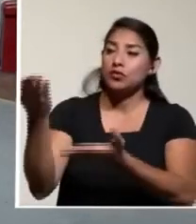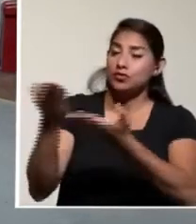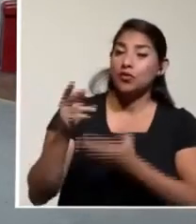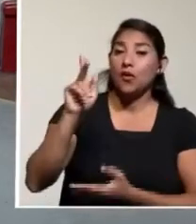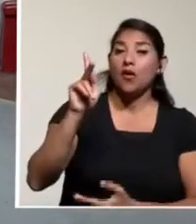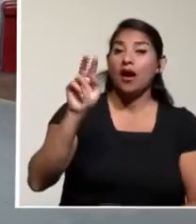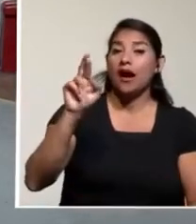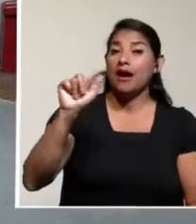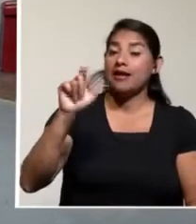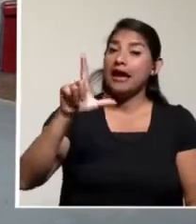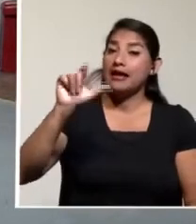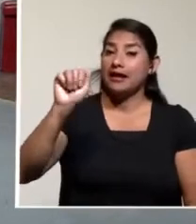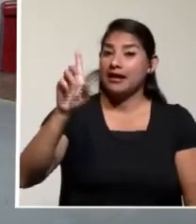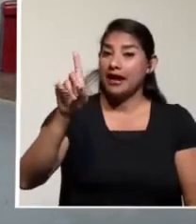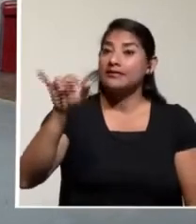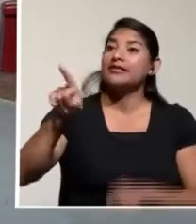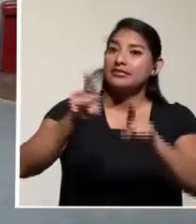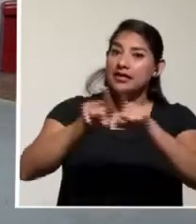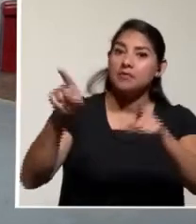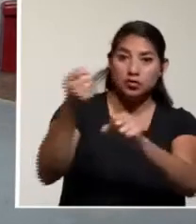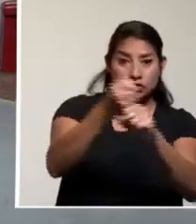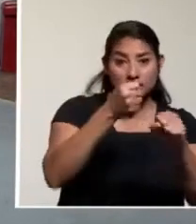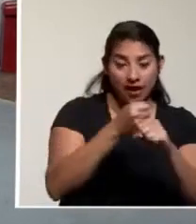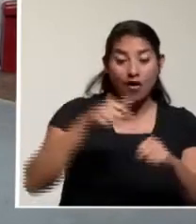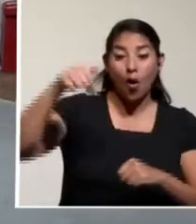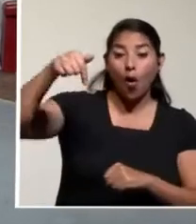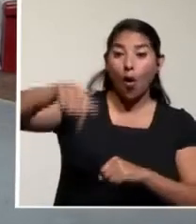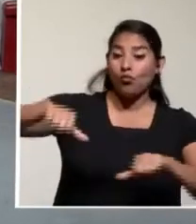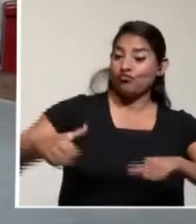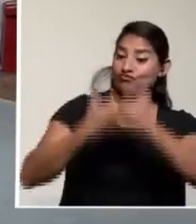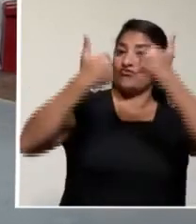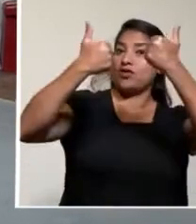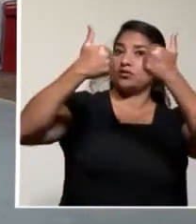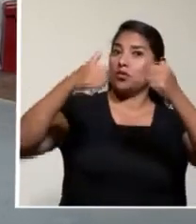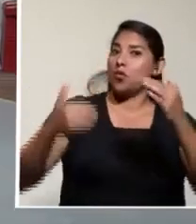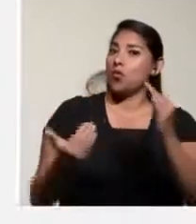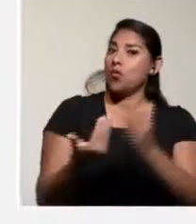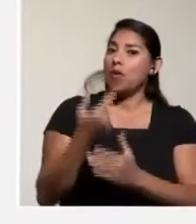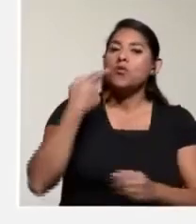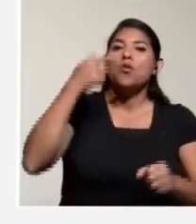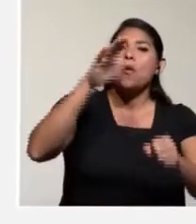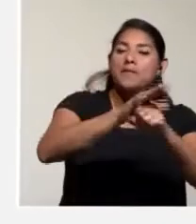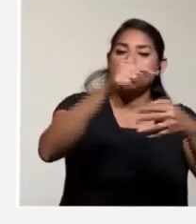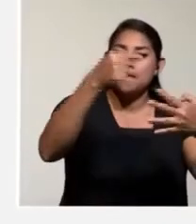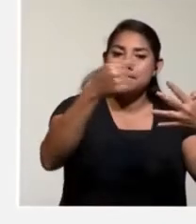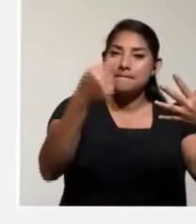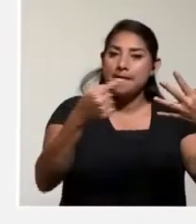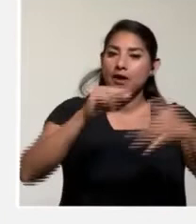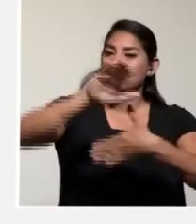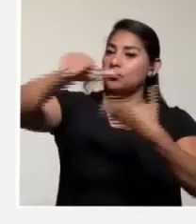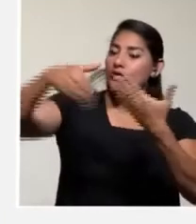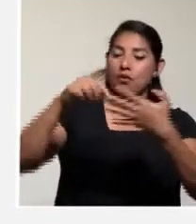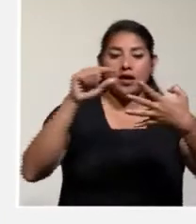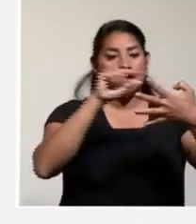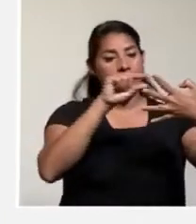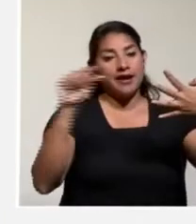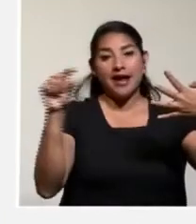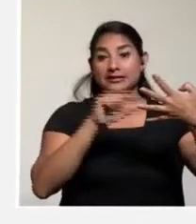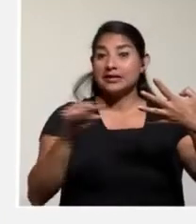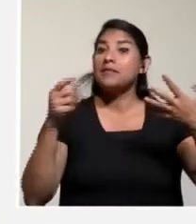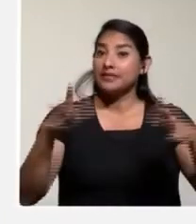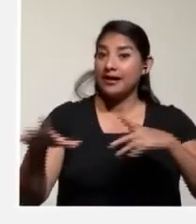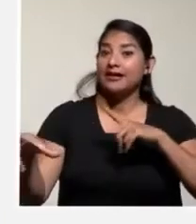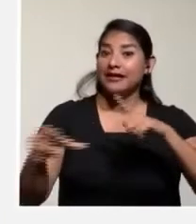niña Lady, y que ustedes pudieron trabajar. Así que hoy tenemos un reto para que lo vayan cumpliendo alrededor de toda la semana. ¿Está al aire, niña